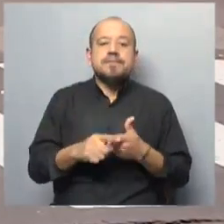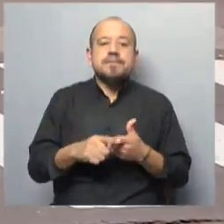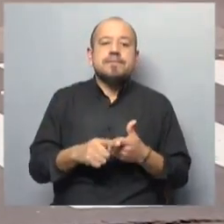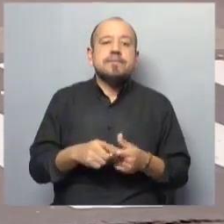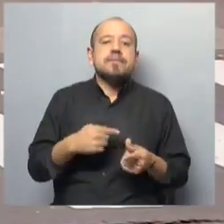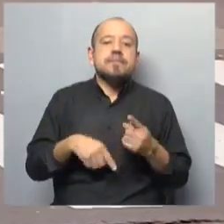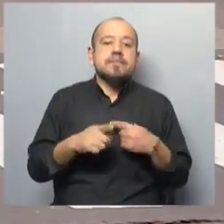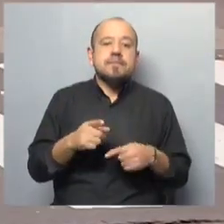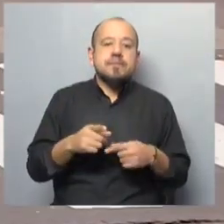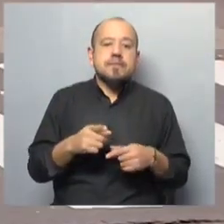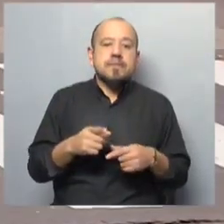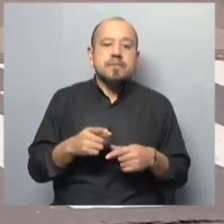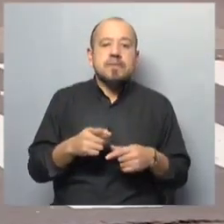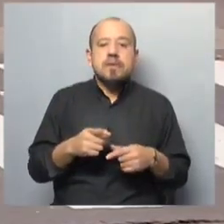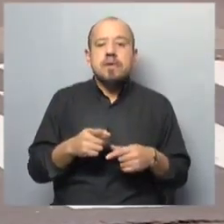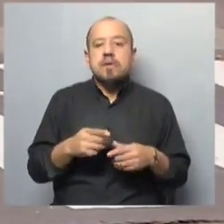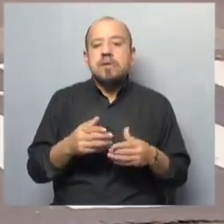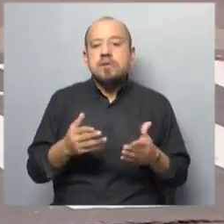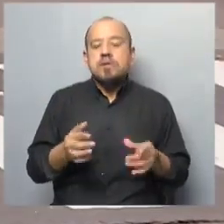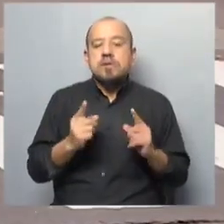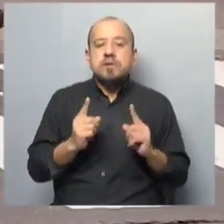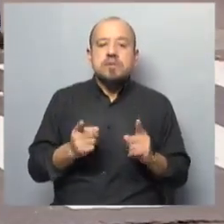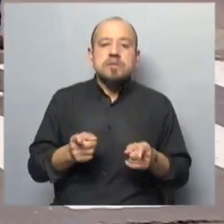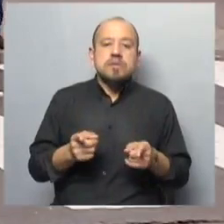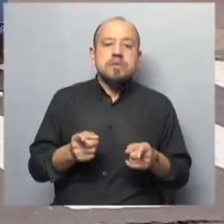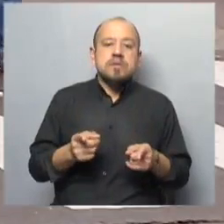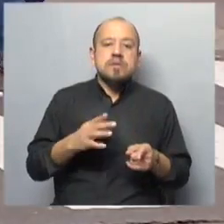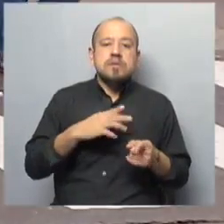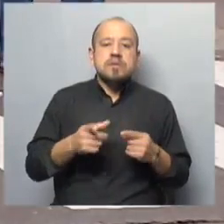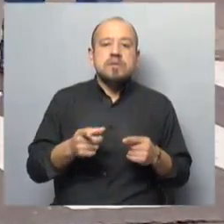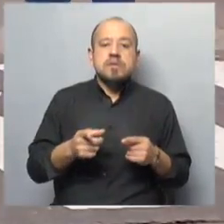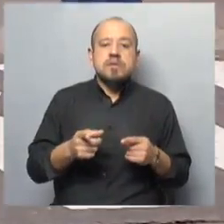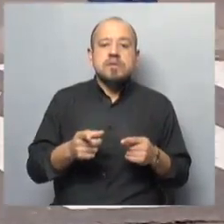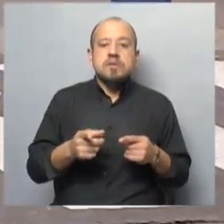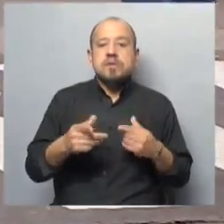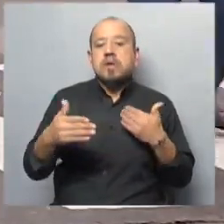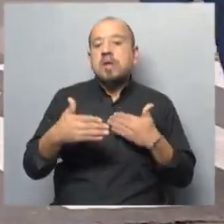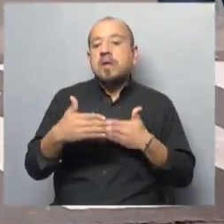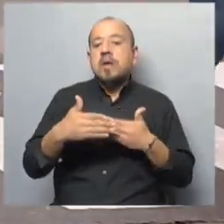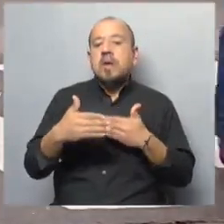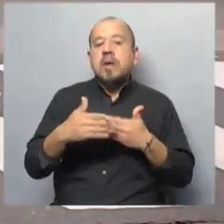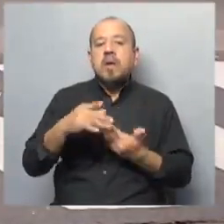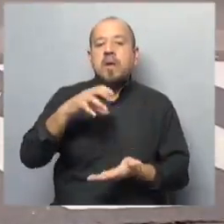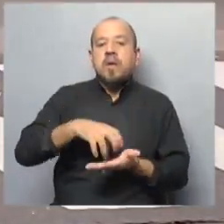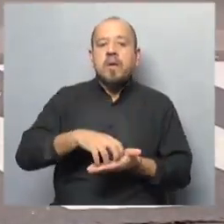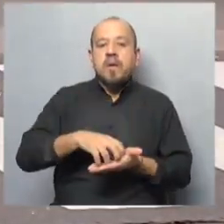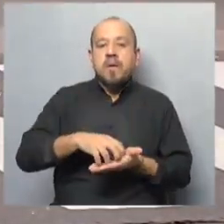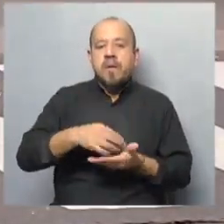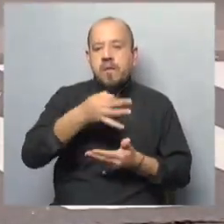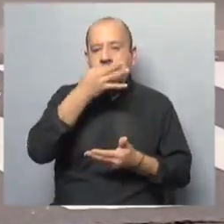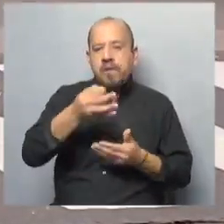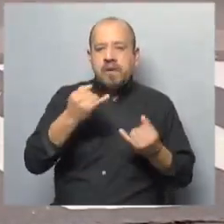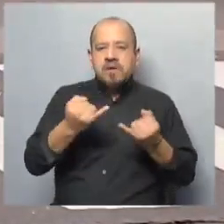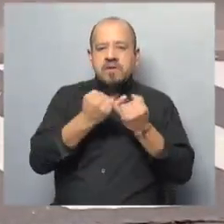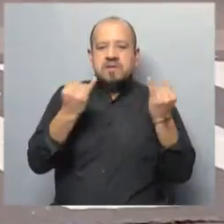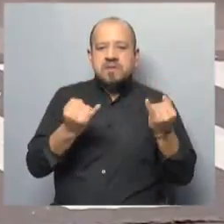observando, pasando revista. Estamos además, cabe decirlo, a una cuadra del predio histórico donde se declaró la independencia